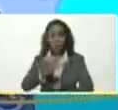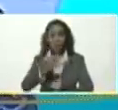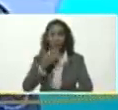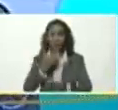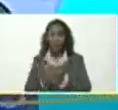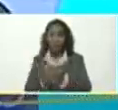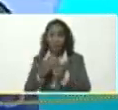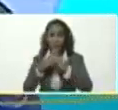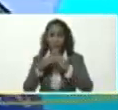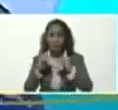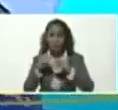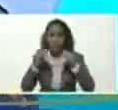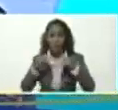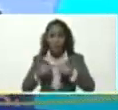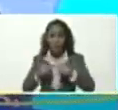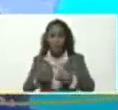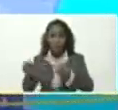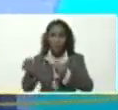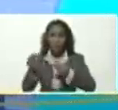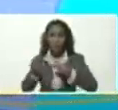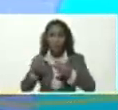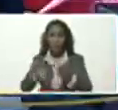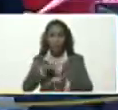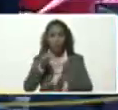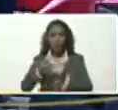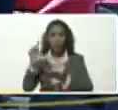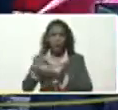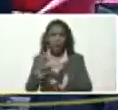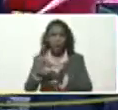a todos por este otorgamiento del Premio Nacional del Libro.